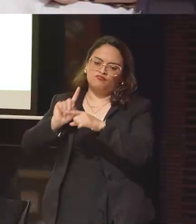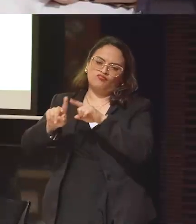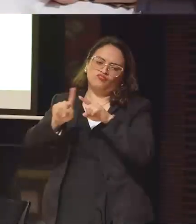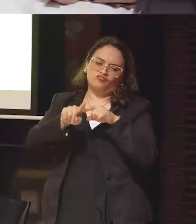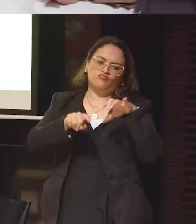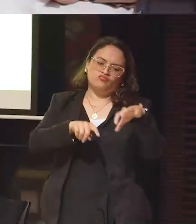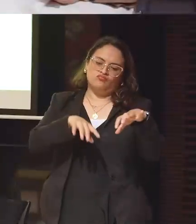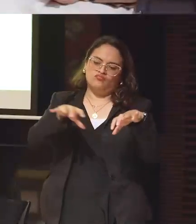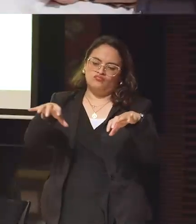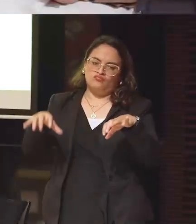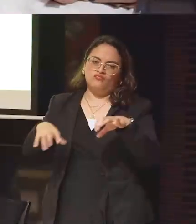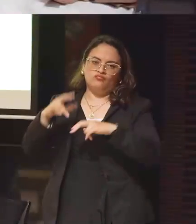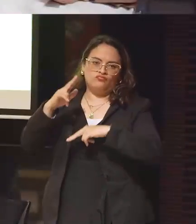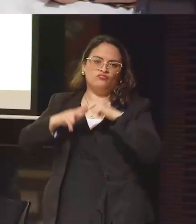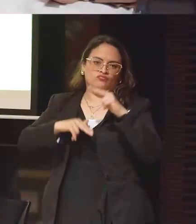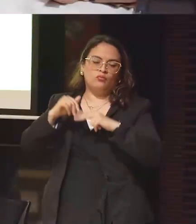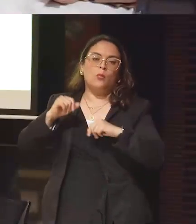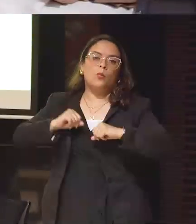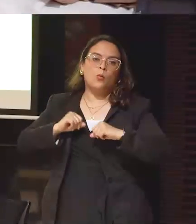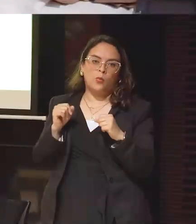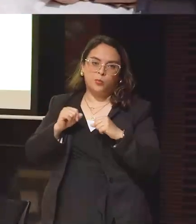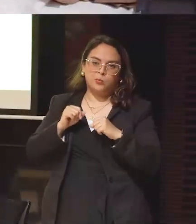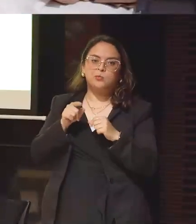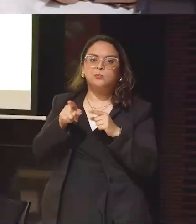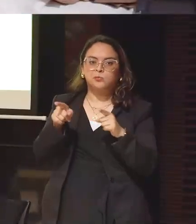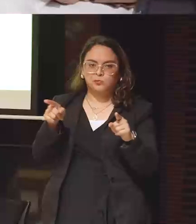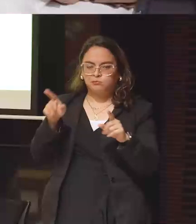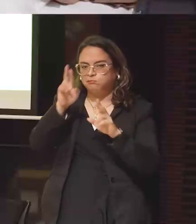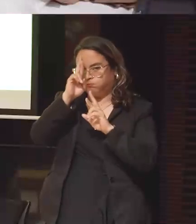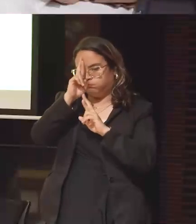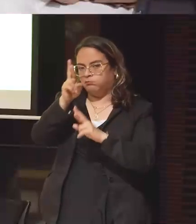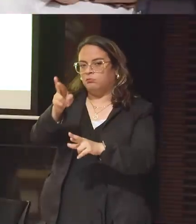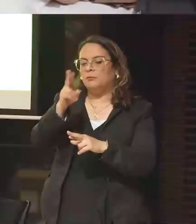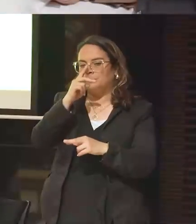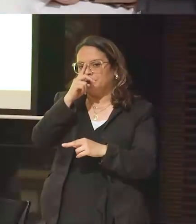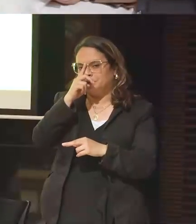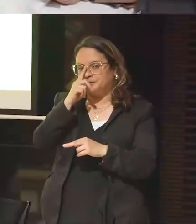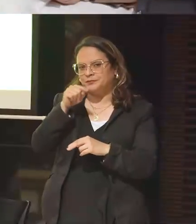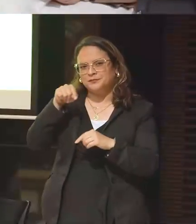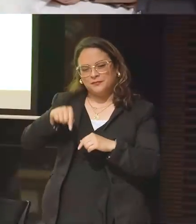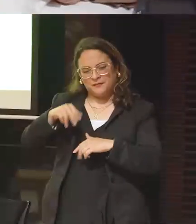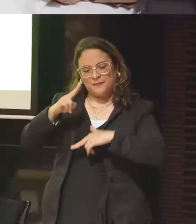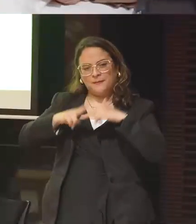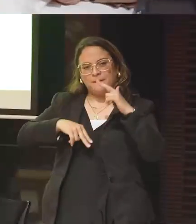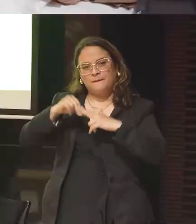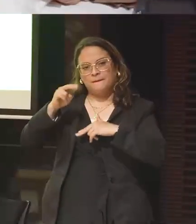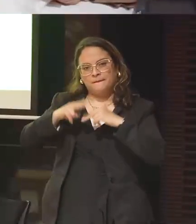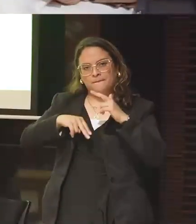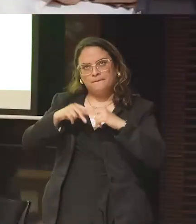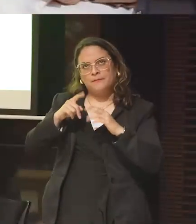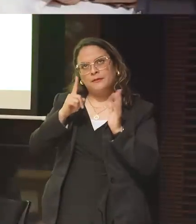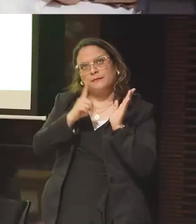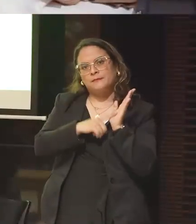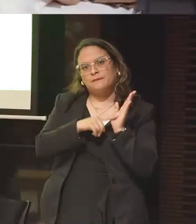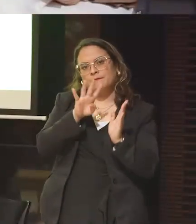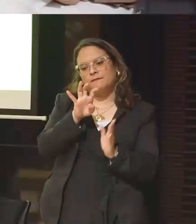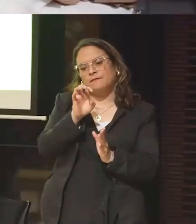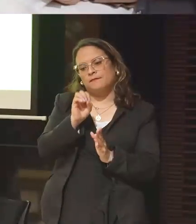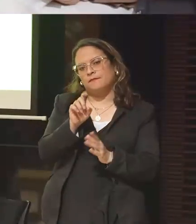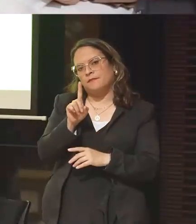infraestructuras construidas y aún en Bogotá muy reconocidas. Esta construcción se da entre 1906